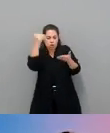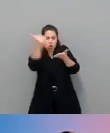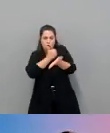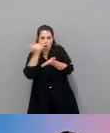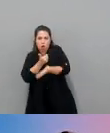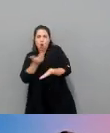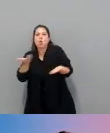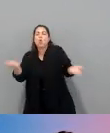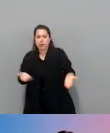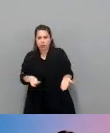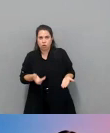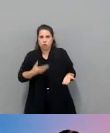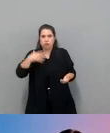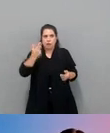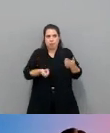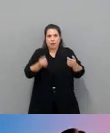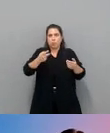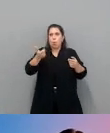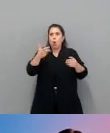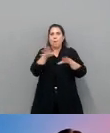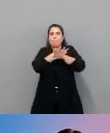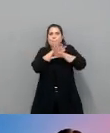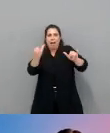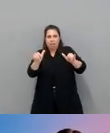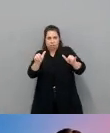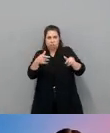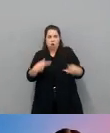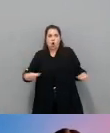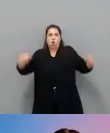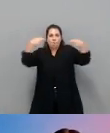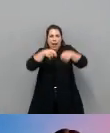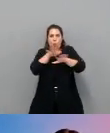un equilibrio en el copago, ¿vale?